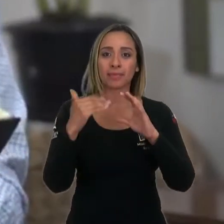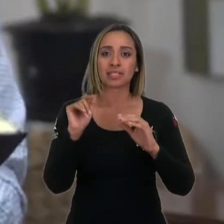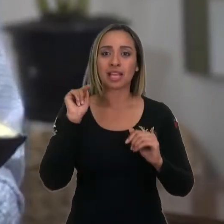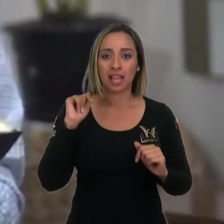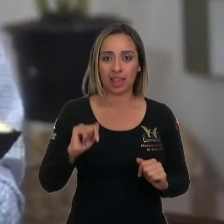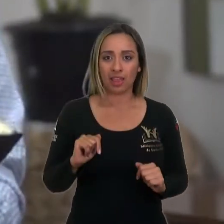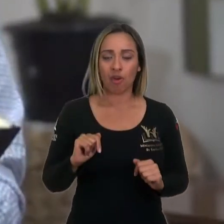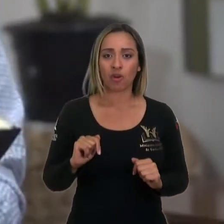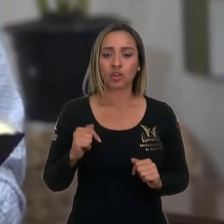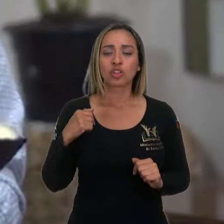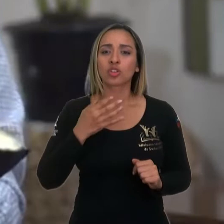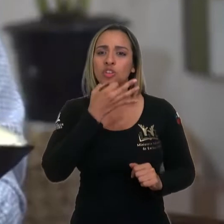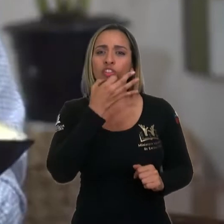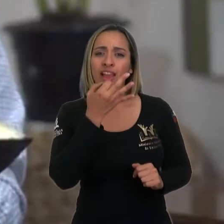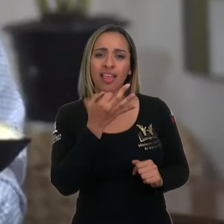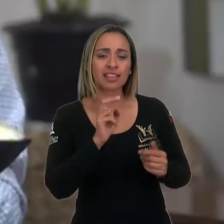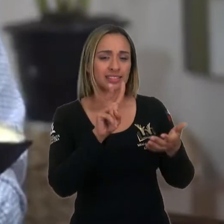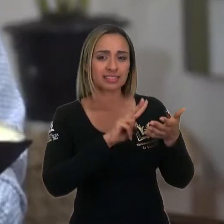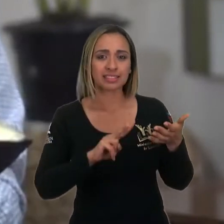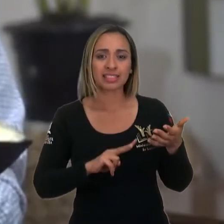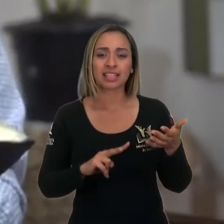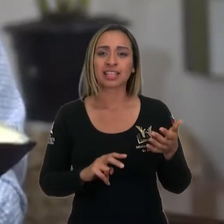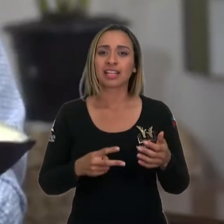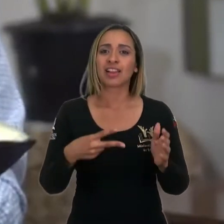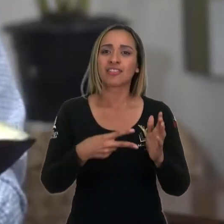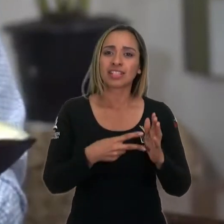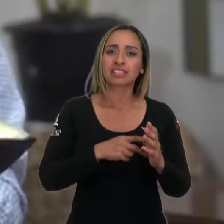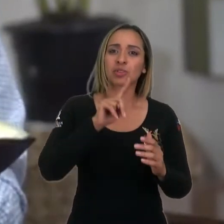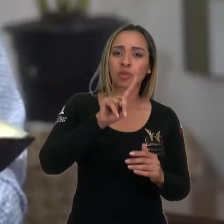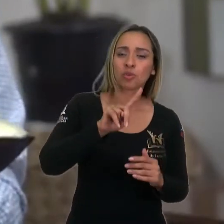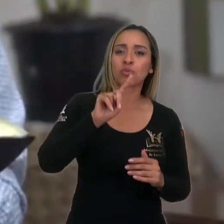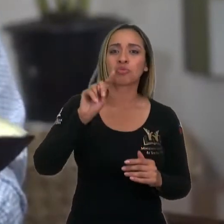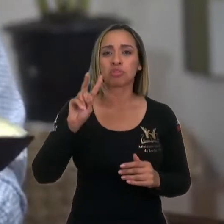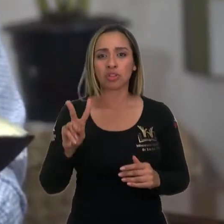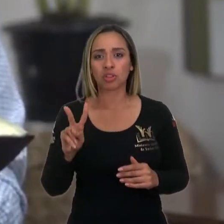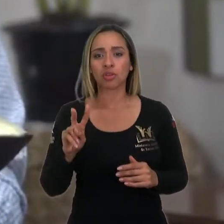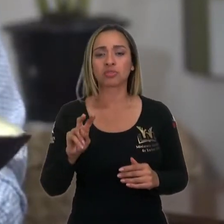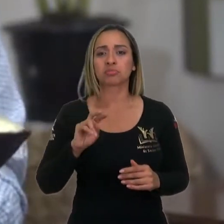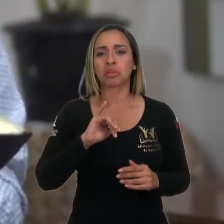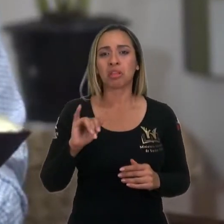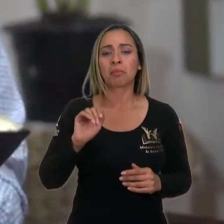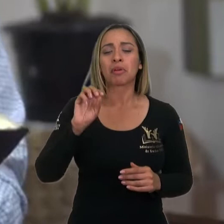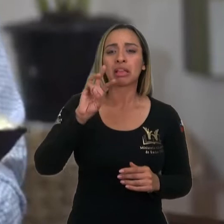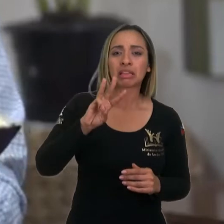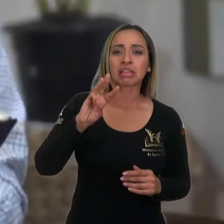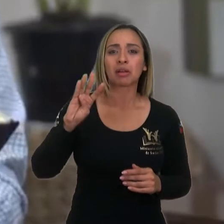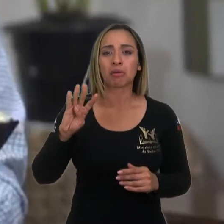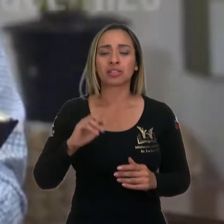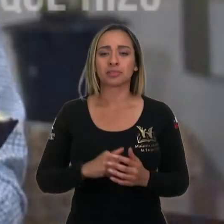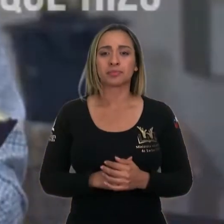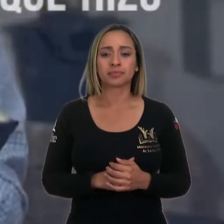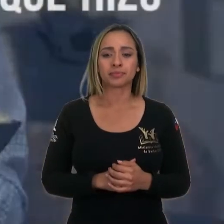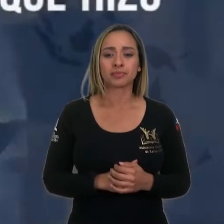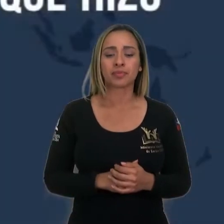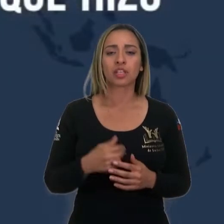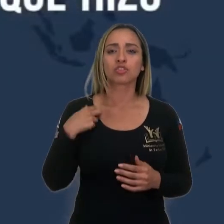presentaré los versículos 1 y 2. Y el mensaje del sábado, versículos 3 y 4. Miren lo que dice.